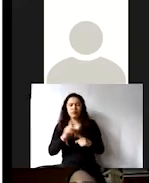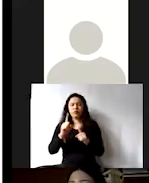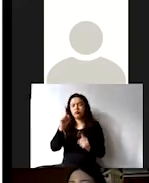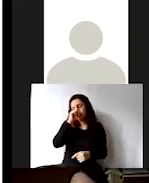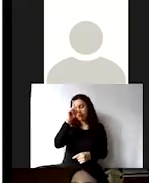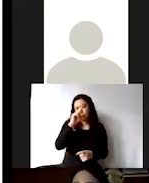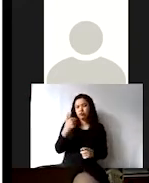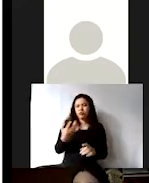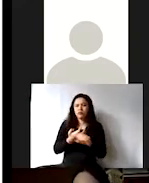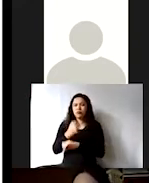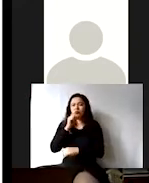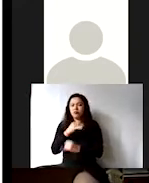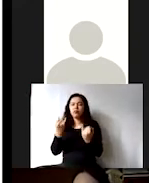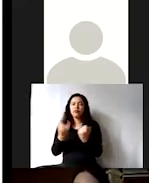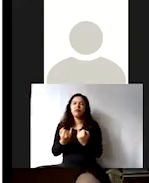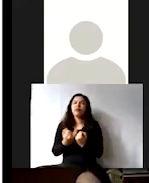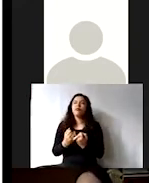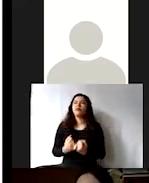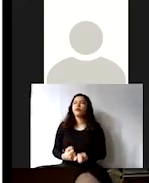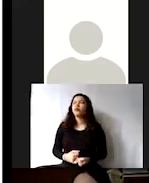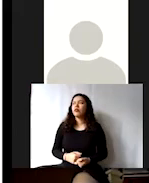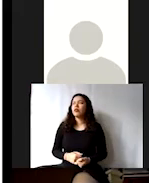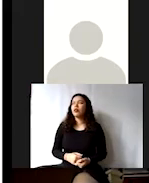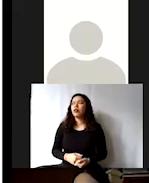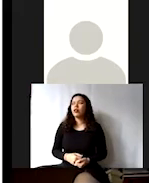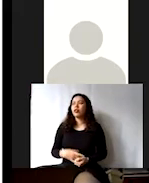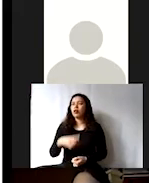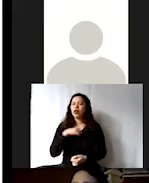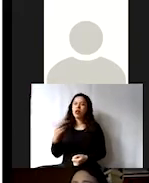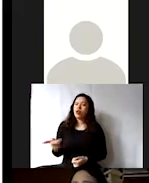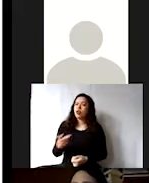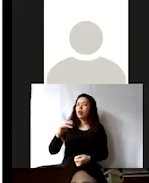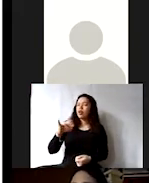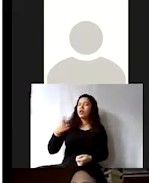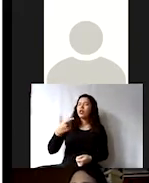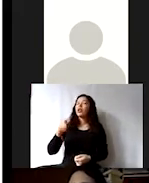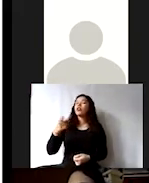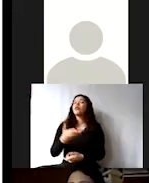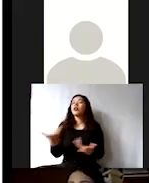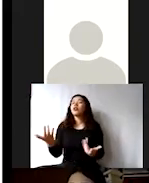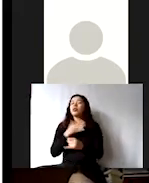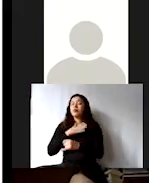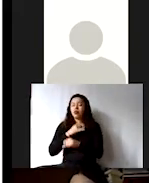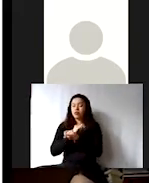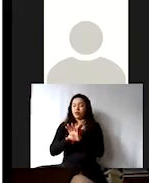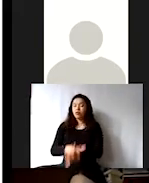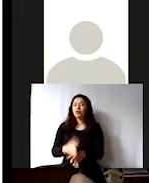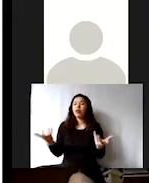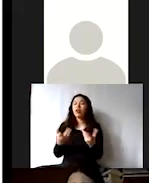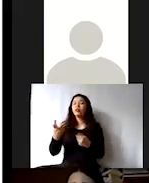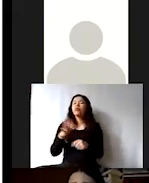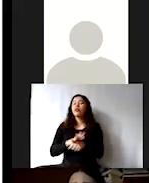Pero Excelente. lo mismo, o sea, habría que hacer la pregunta, ¿no? INEGI, ¿qué estás haciendo con mi información y dónde está esta